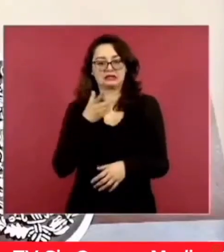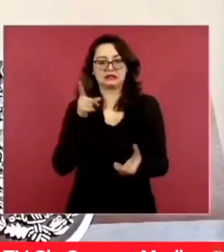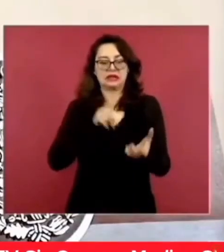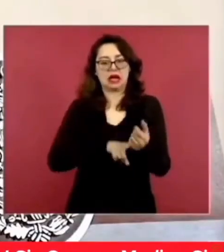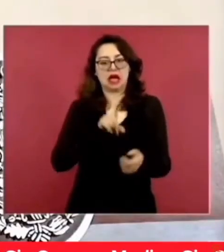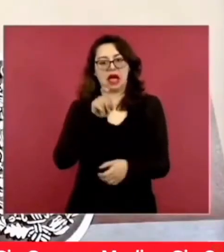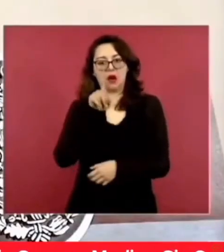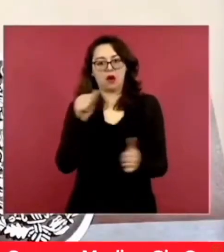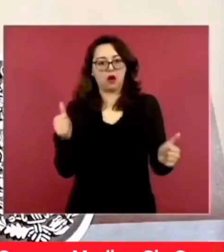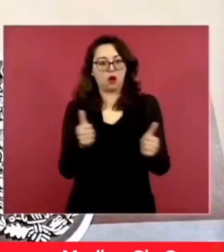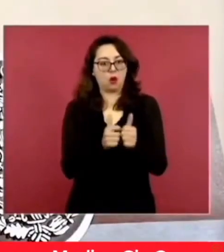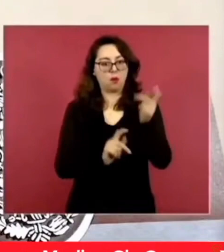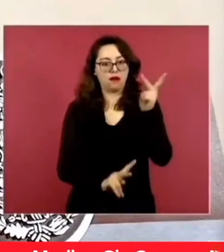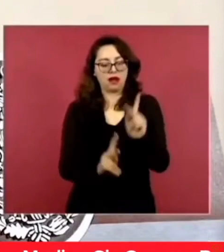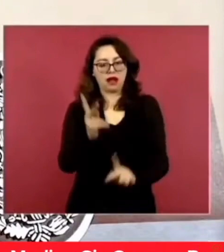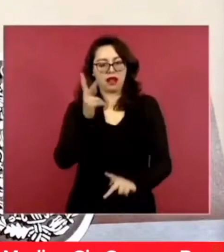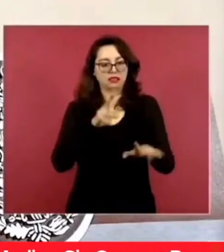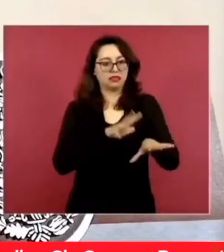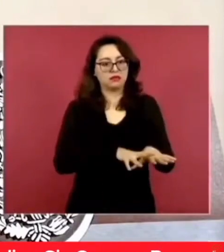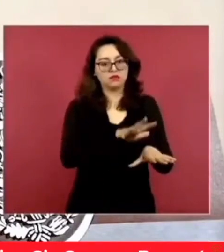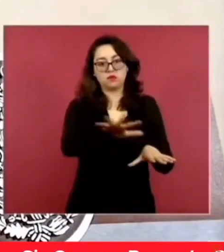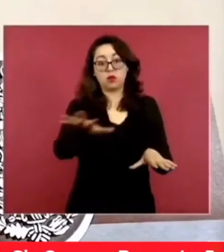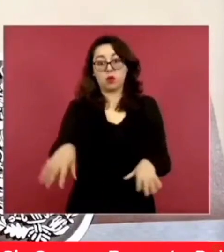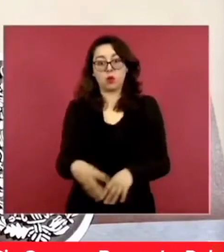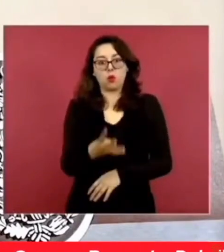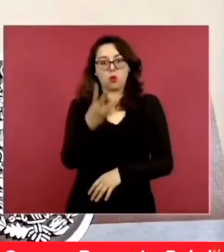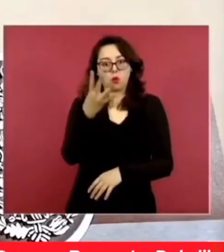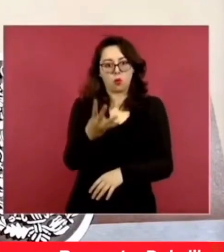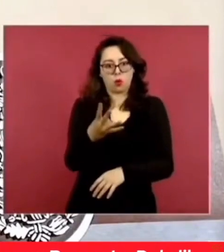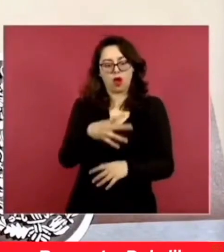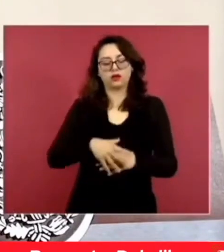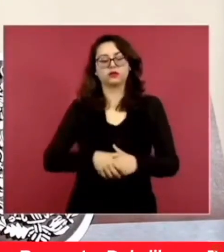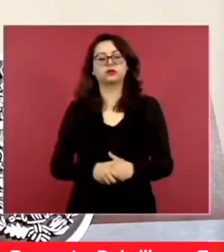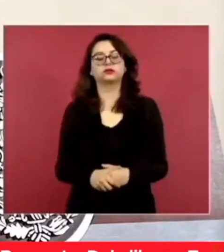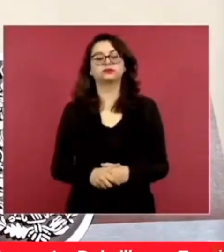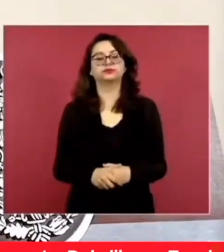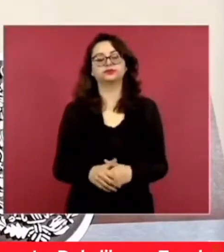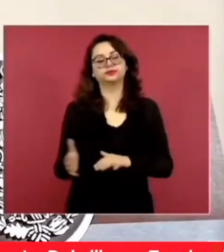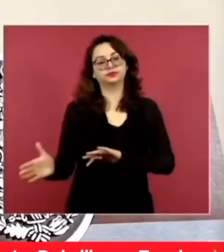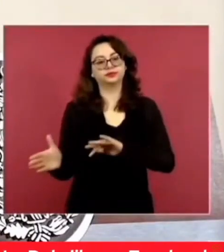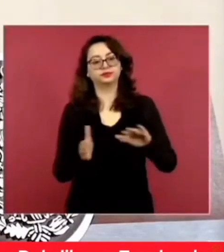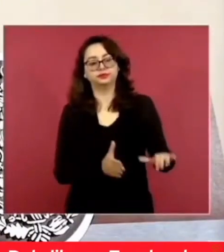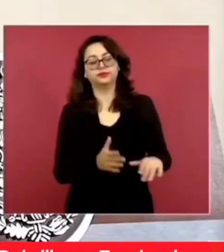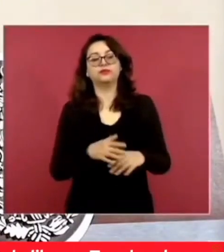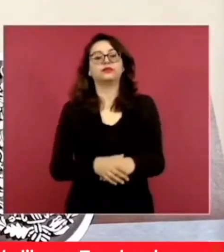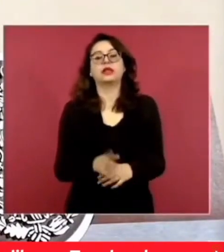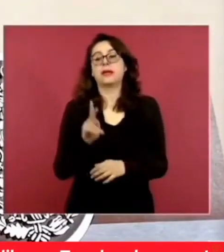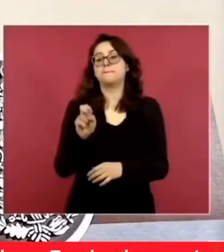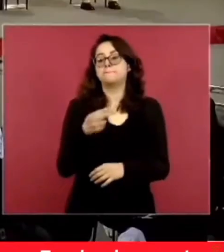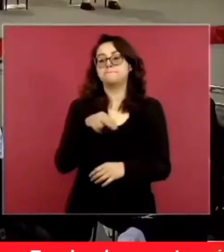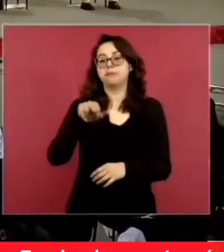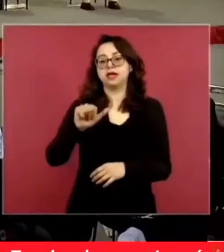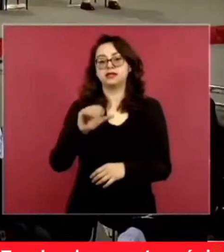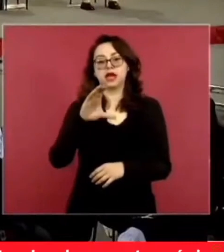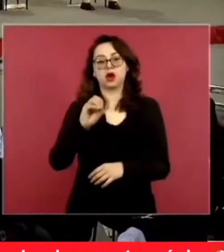humedales. La siguiente, área de protección de recursos naturales, Peña Colorada, es